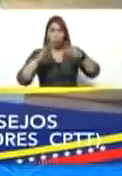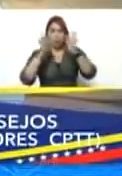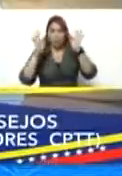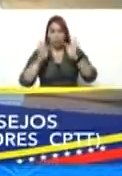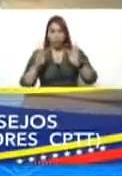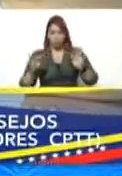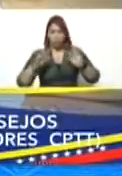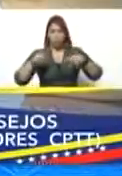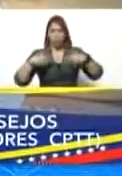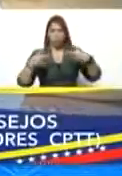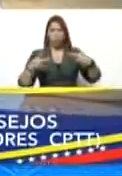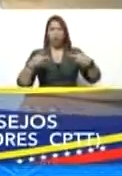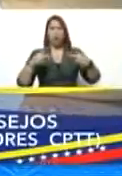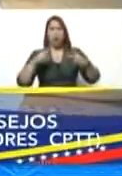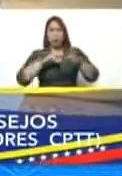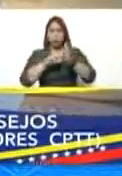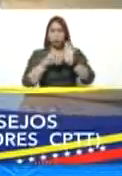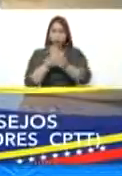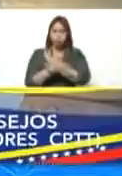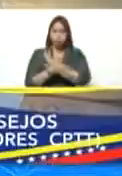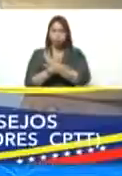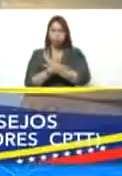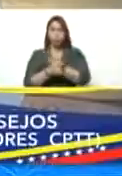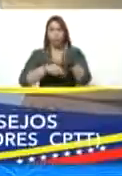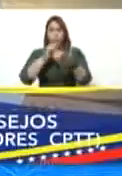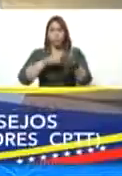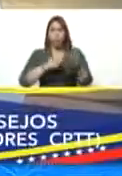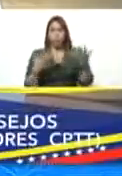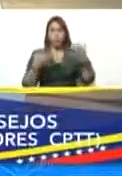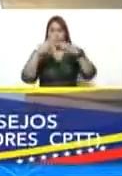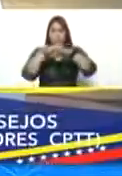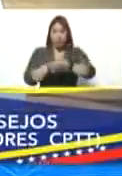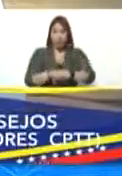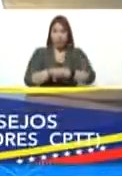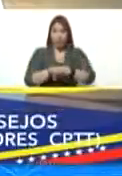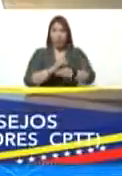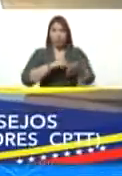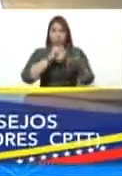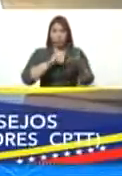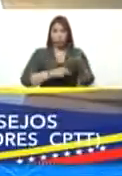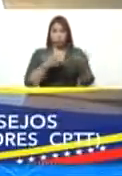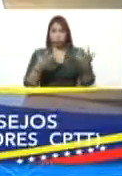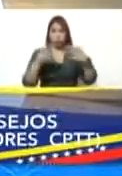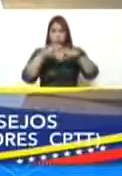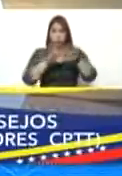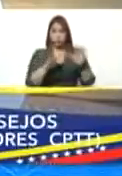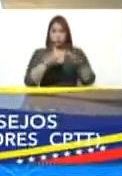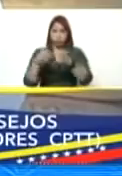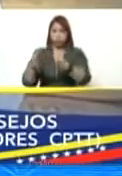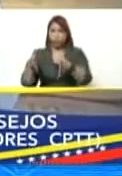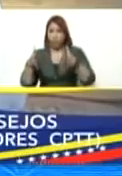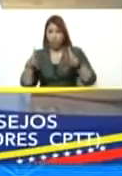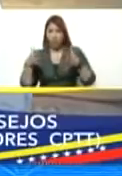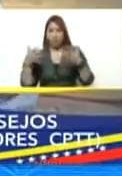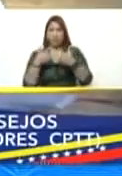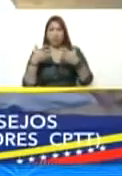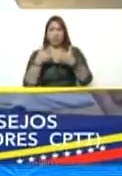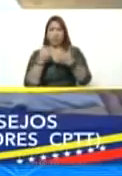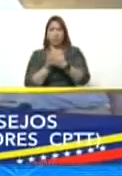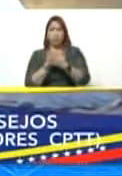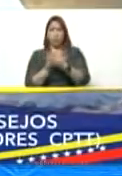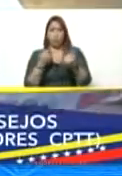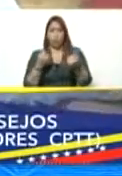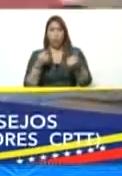nuevo concepto de una convención colectiva integral, de una convención colectiva para ganar la guerra económica. Y en